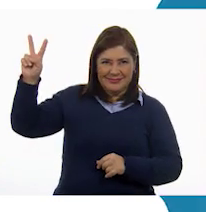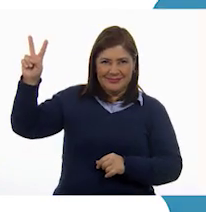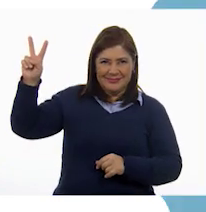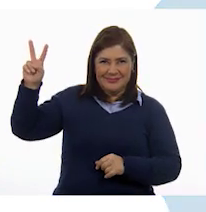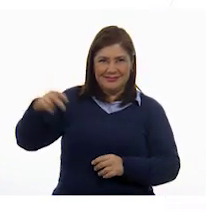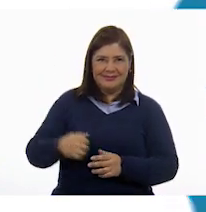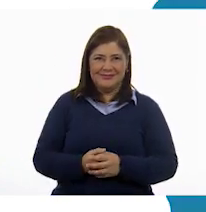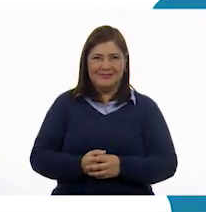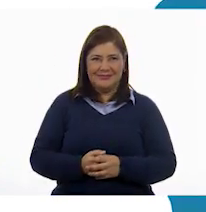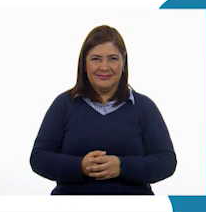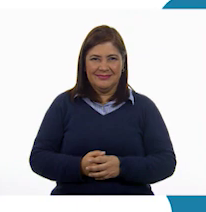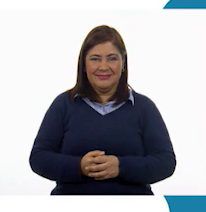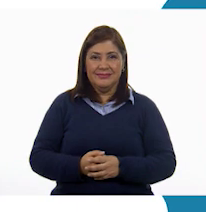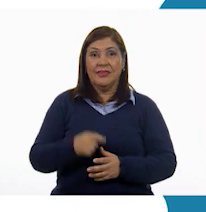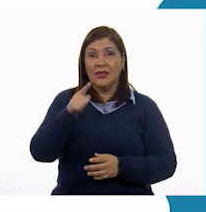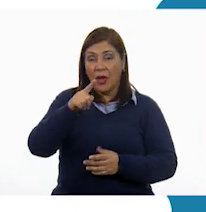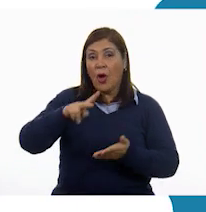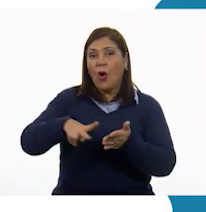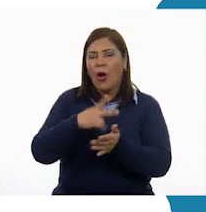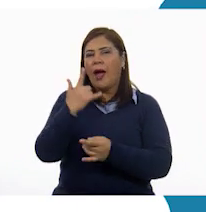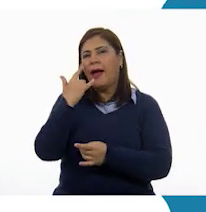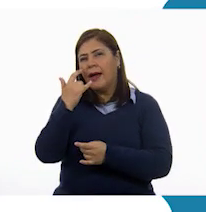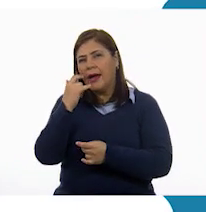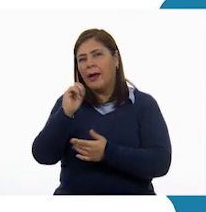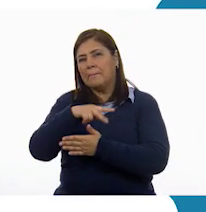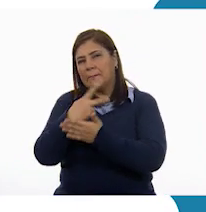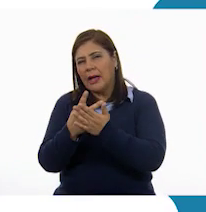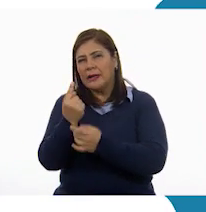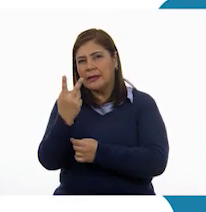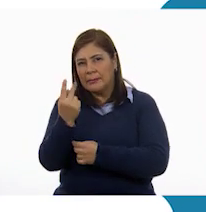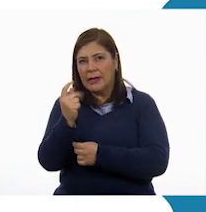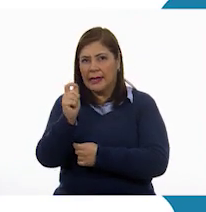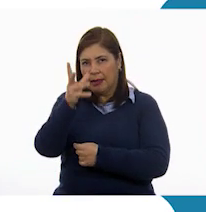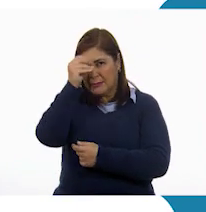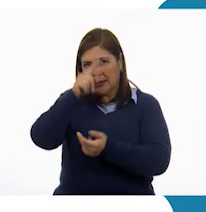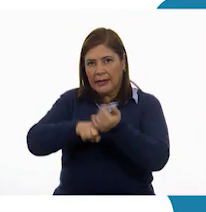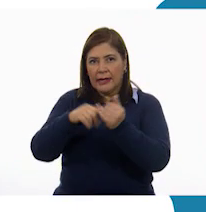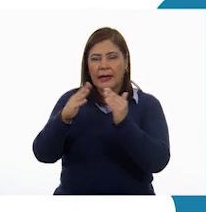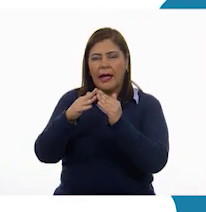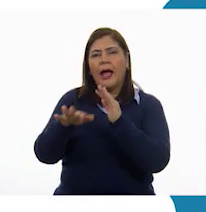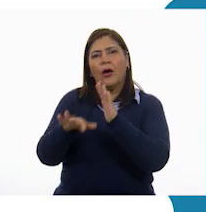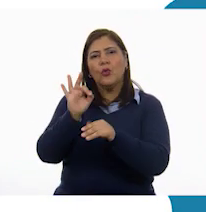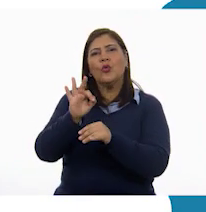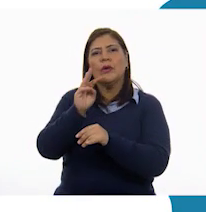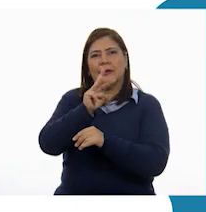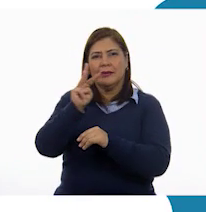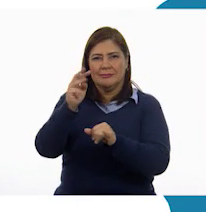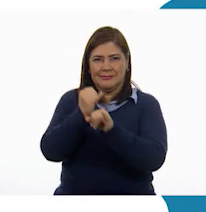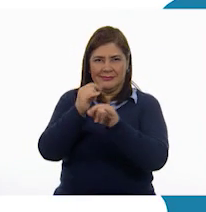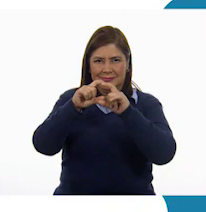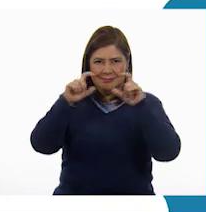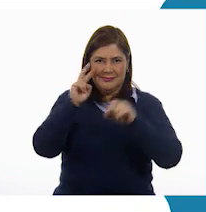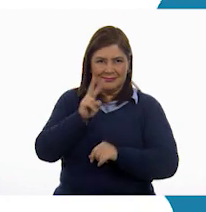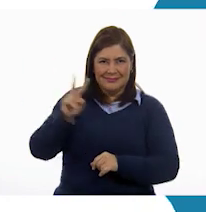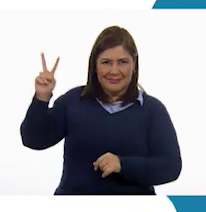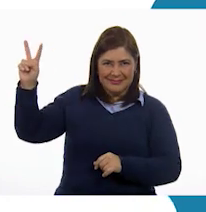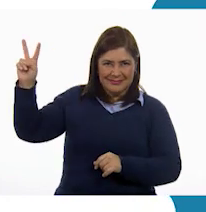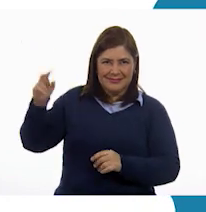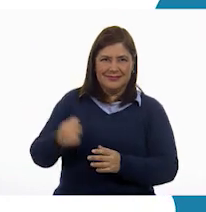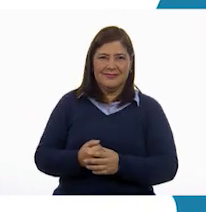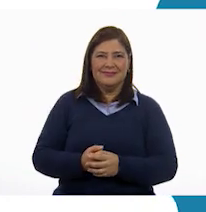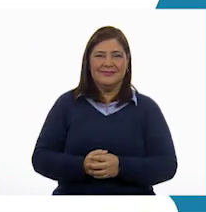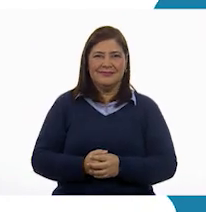conalitec.cep.gob.mx. Si quieres volver a ver los programas de Aprende en Casa, puedes encontrarlos en la siguiente liga,